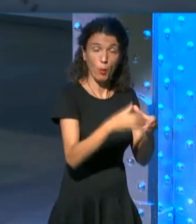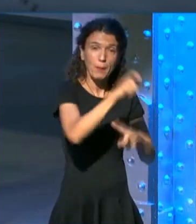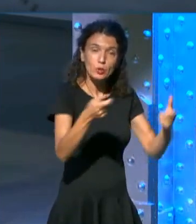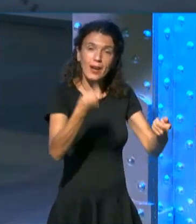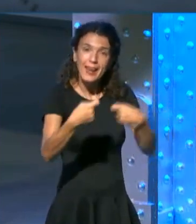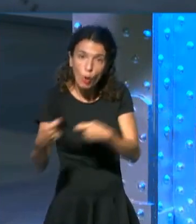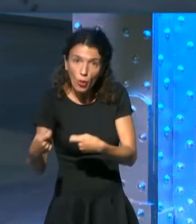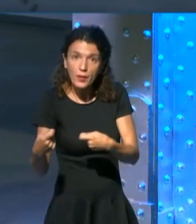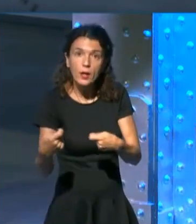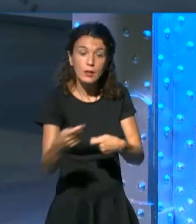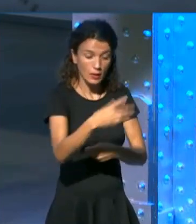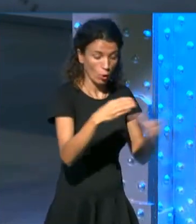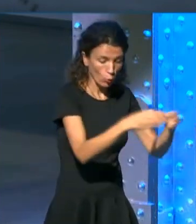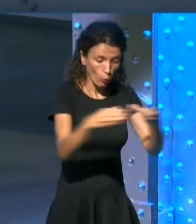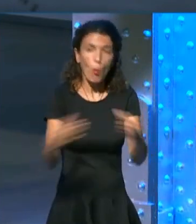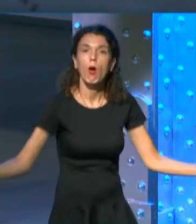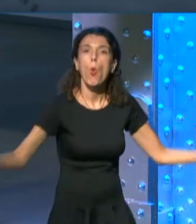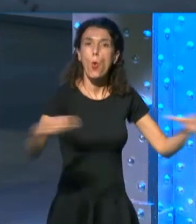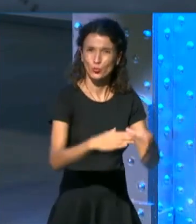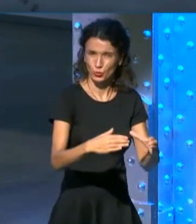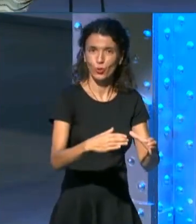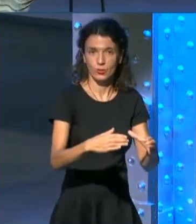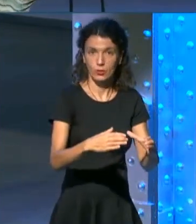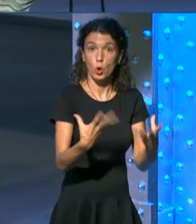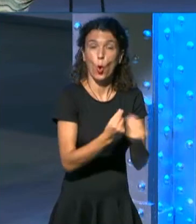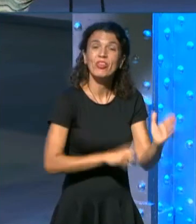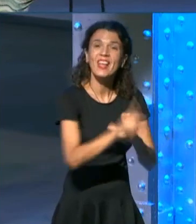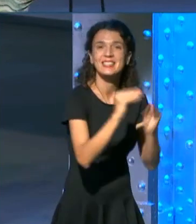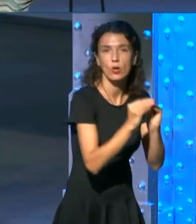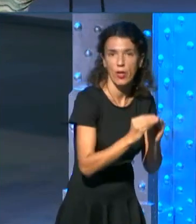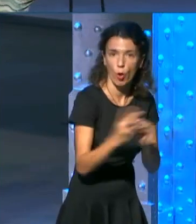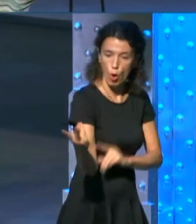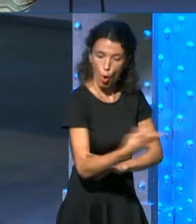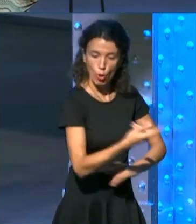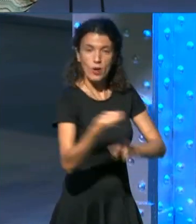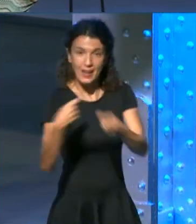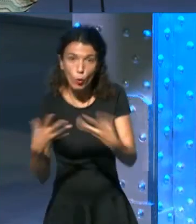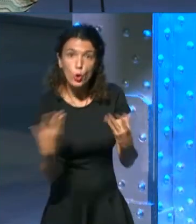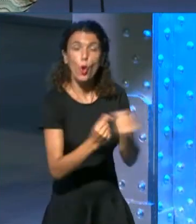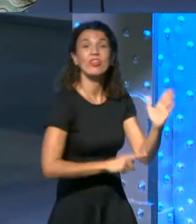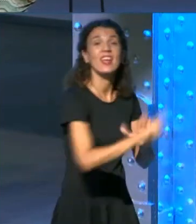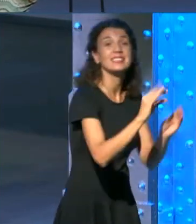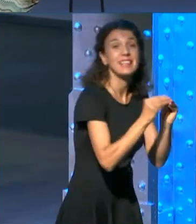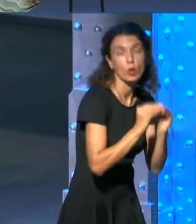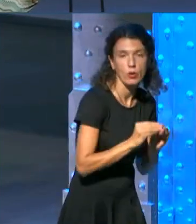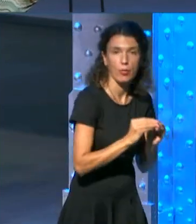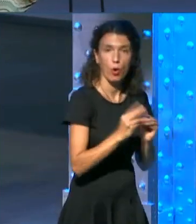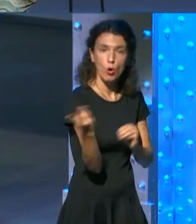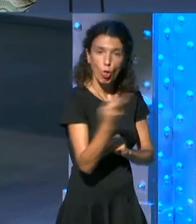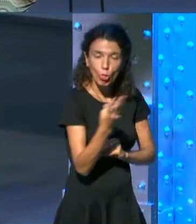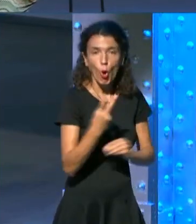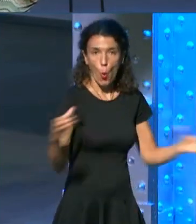estén sentadas y estén mezcladas con el desarrollador, ¿vale? La persona que está llevando la idea al mínimo detalle de